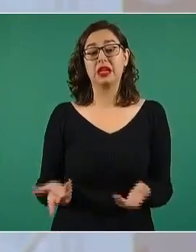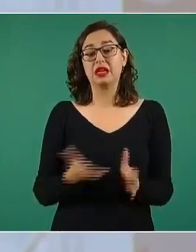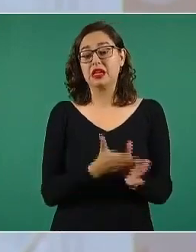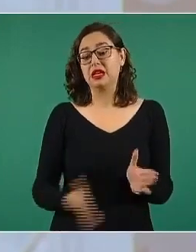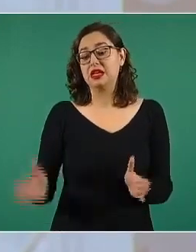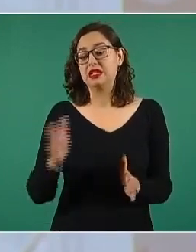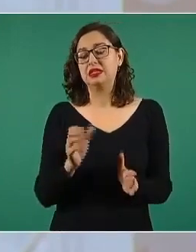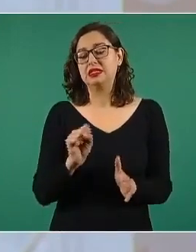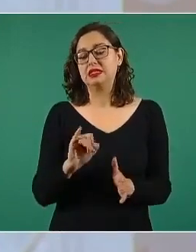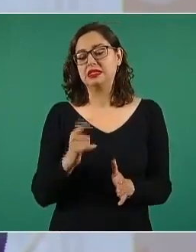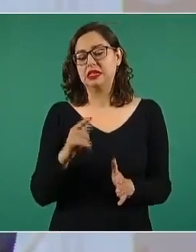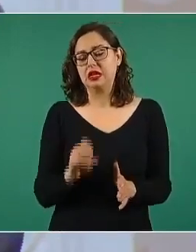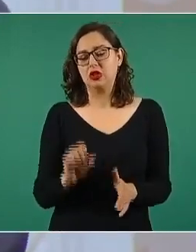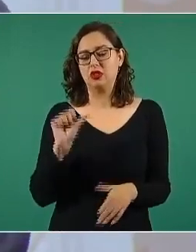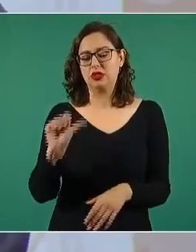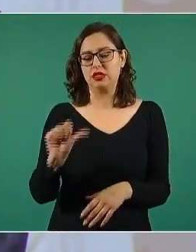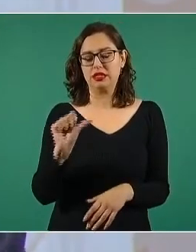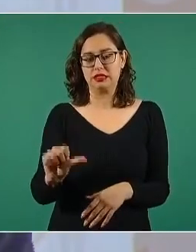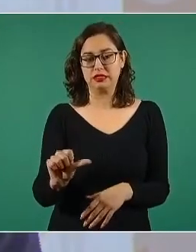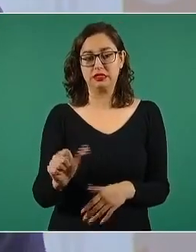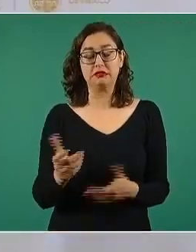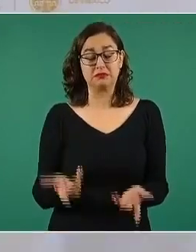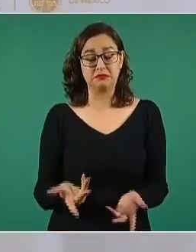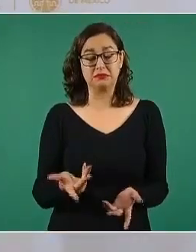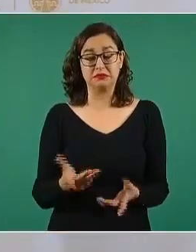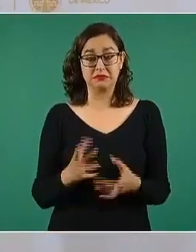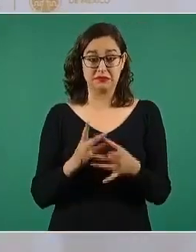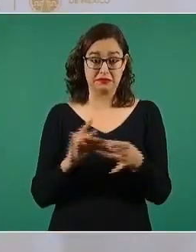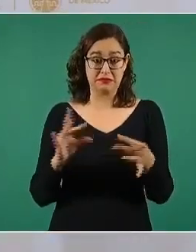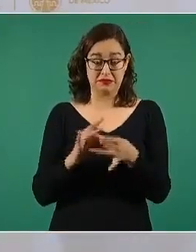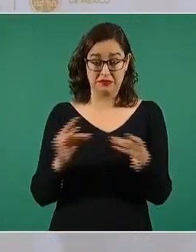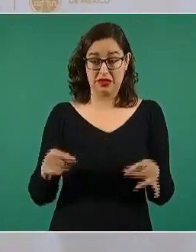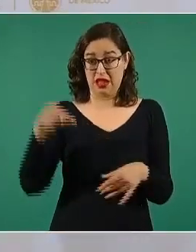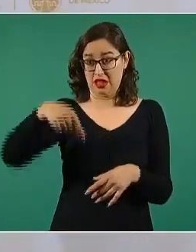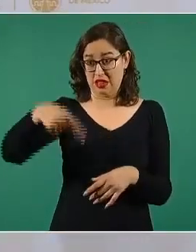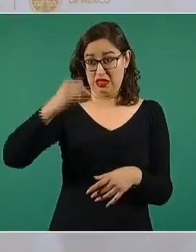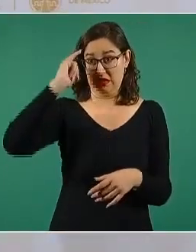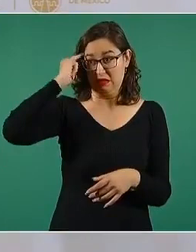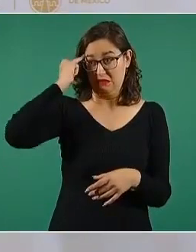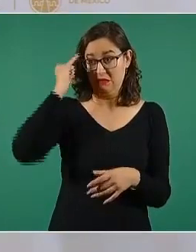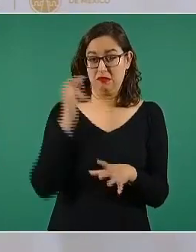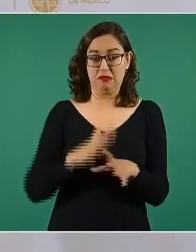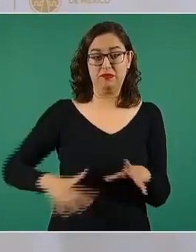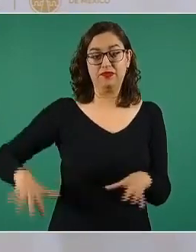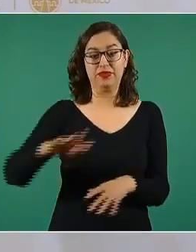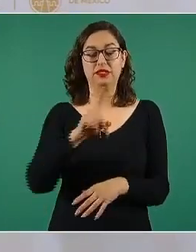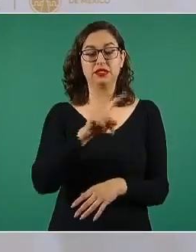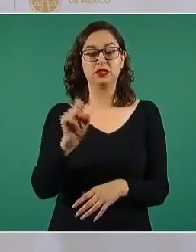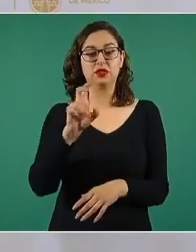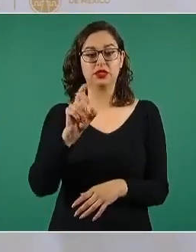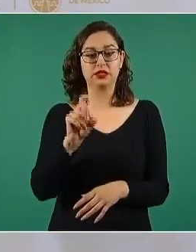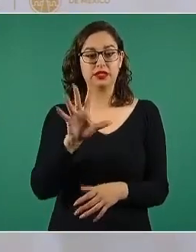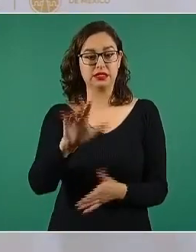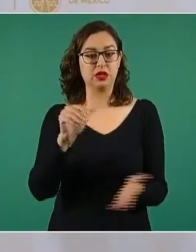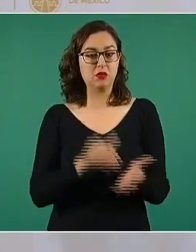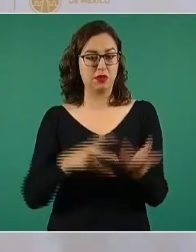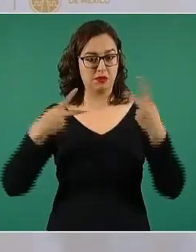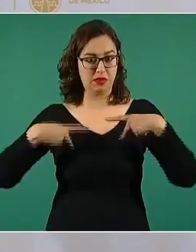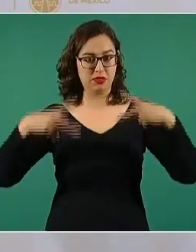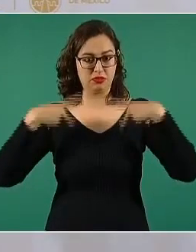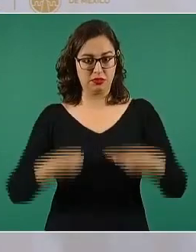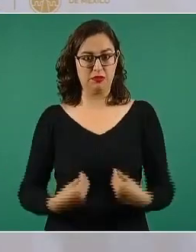que a la llegada de los españoles la población nativa alcanzaba los 135,000